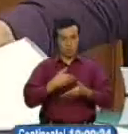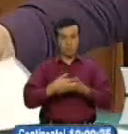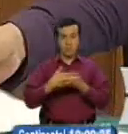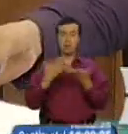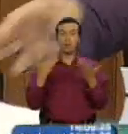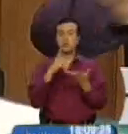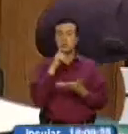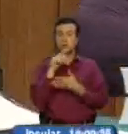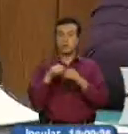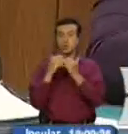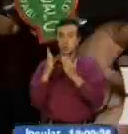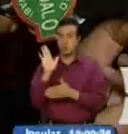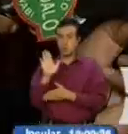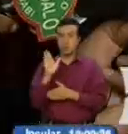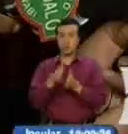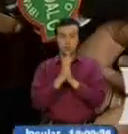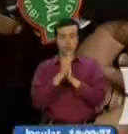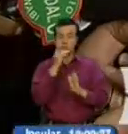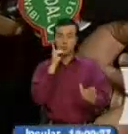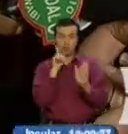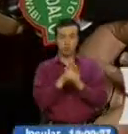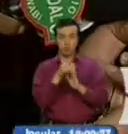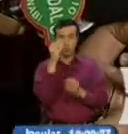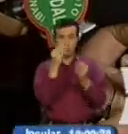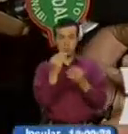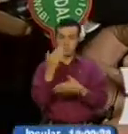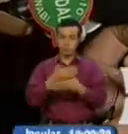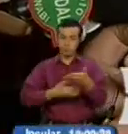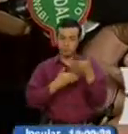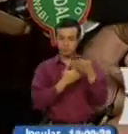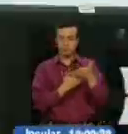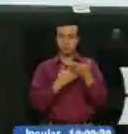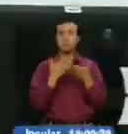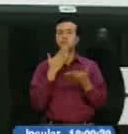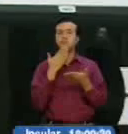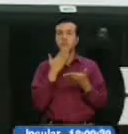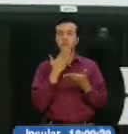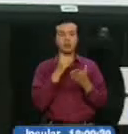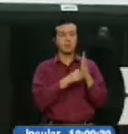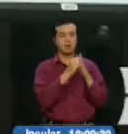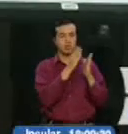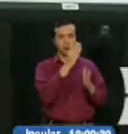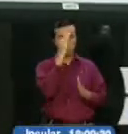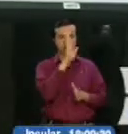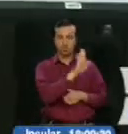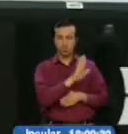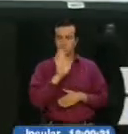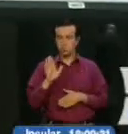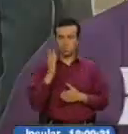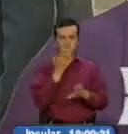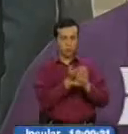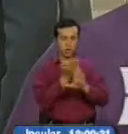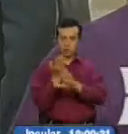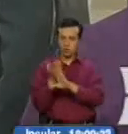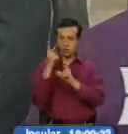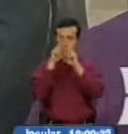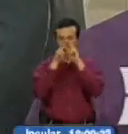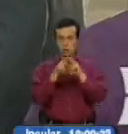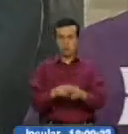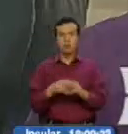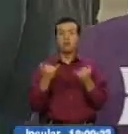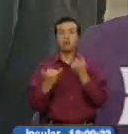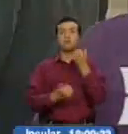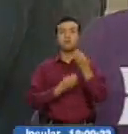legislador proponente del pedido de juicio, Byron Pacheco, de las filas de Avanza y las presentadas por el ministro de Educación, Augusto Espinosa. En estos momentos,